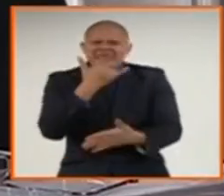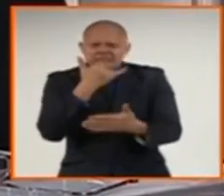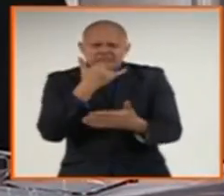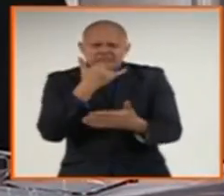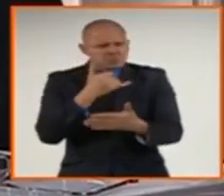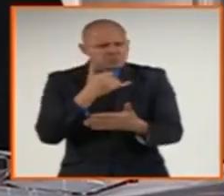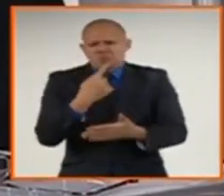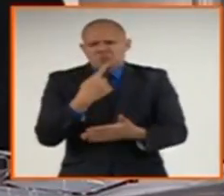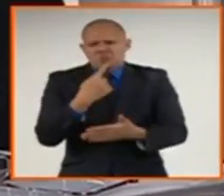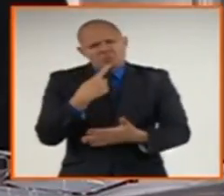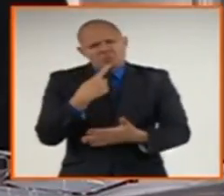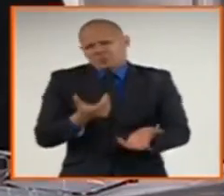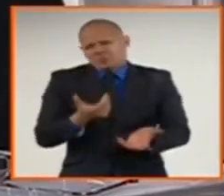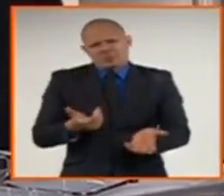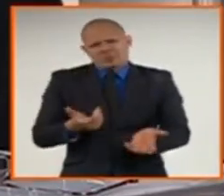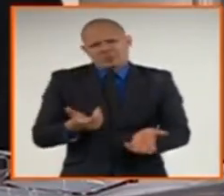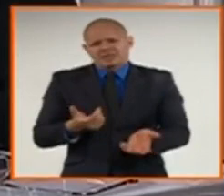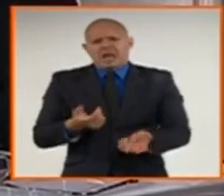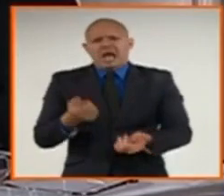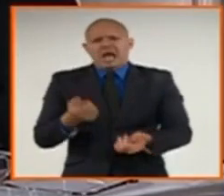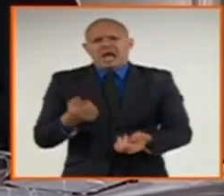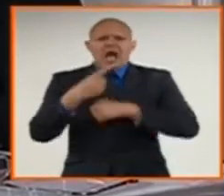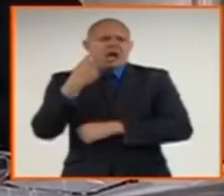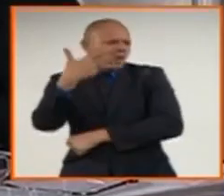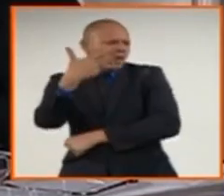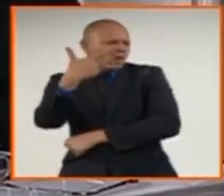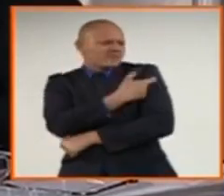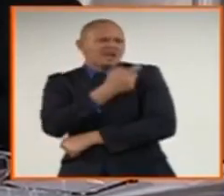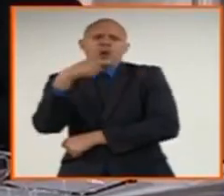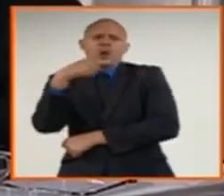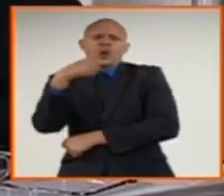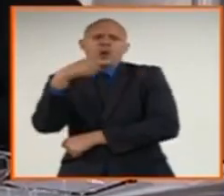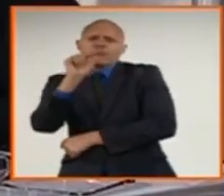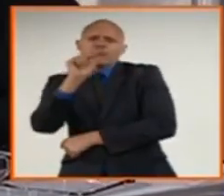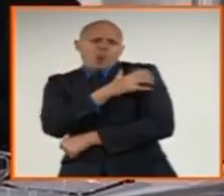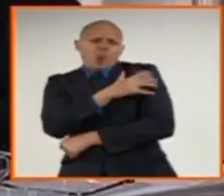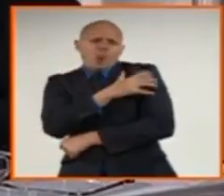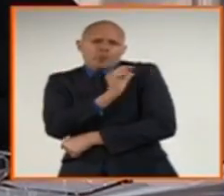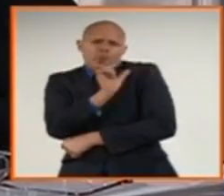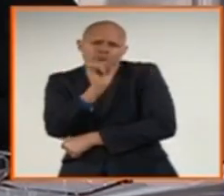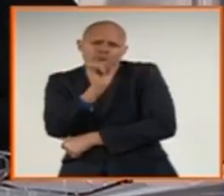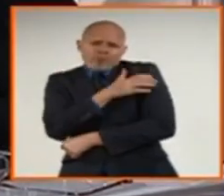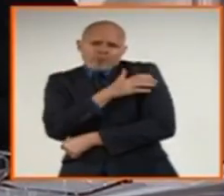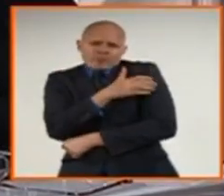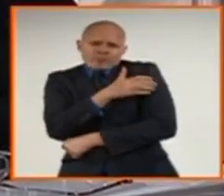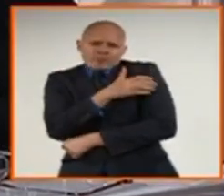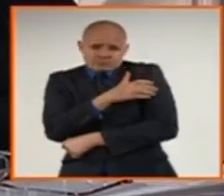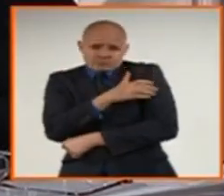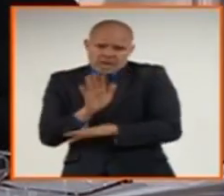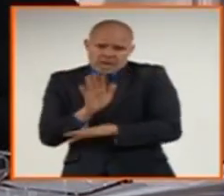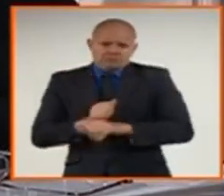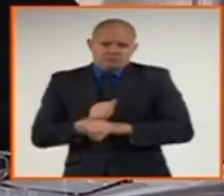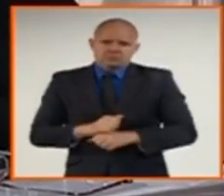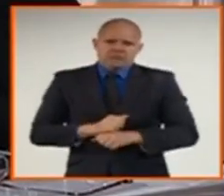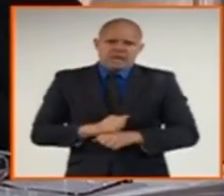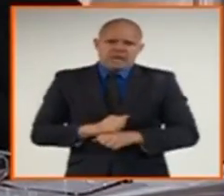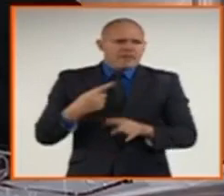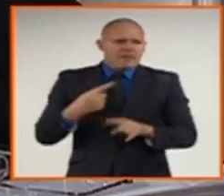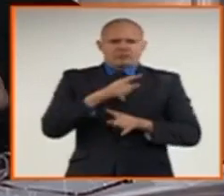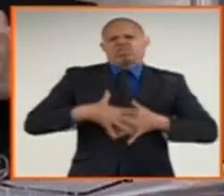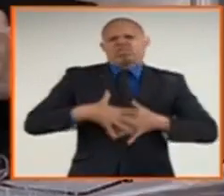eventos de carácter local, ligeros y transitorios, sin mayores, digamos, consecuencias ni repercusión